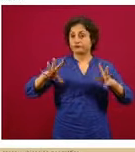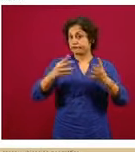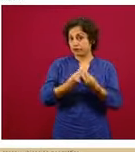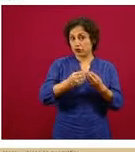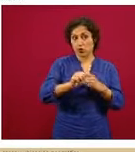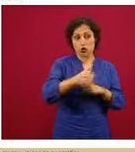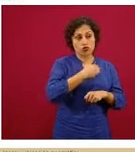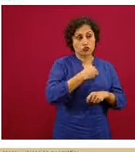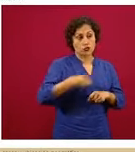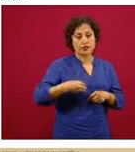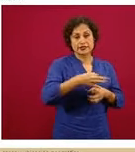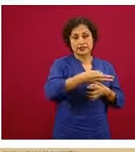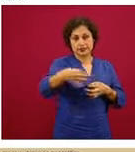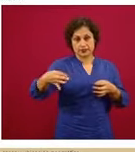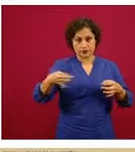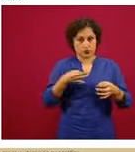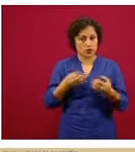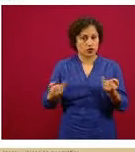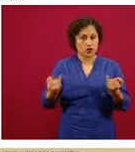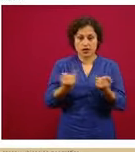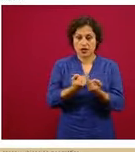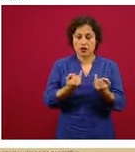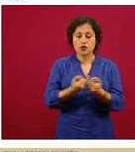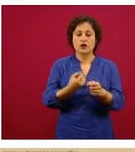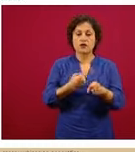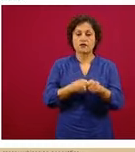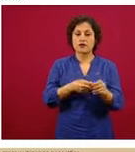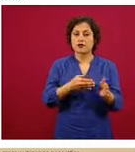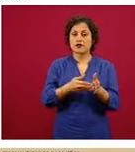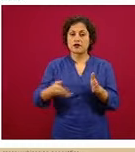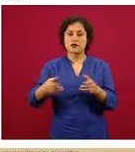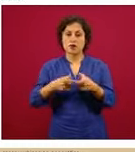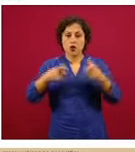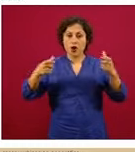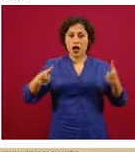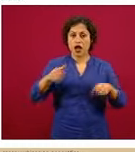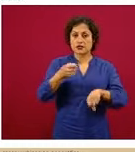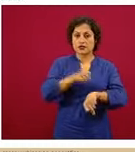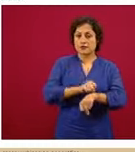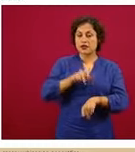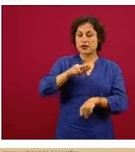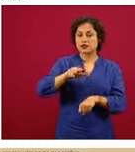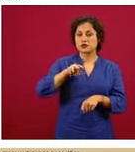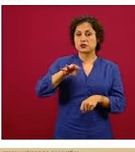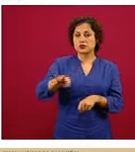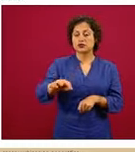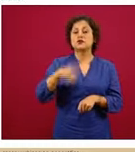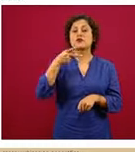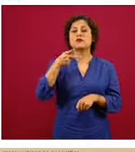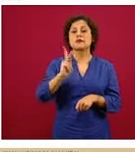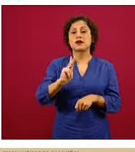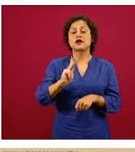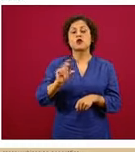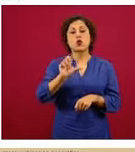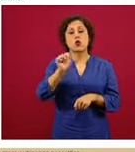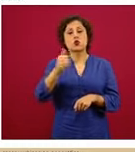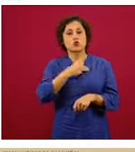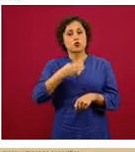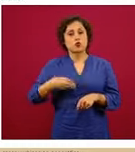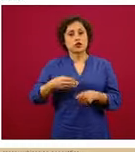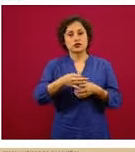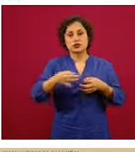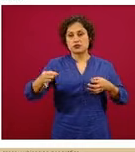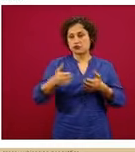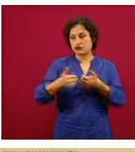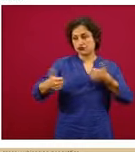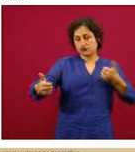demás municipios un incremento en su transmisión entre la semana 18 y 19, pero se despega de los demás municipios, mantiene una